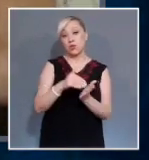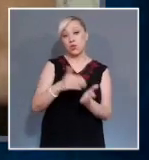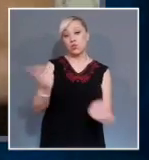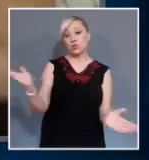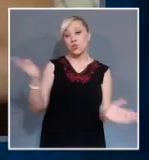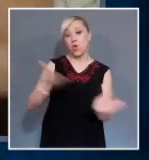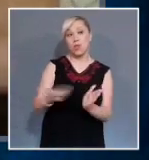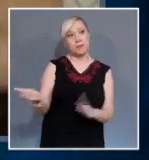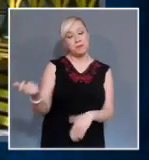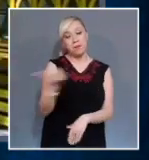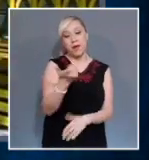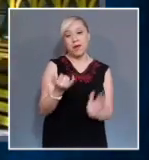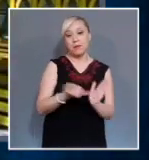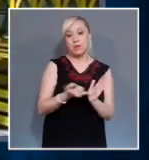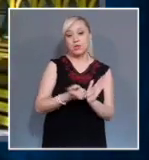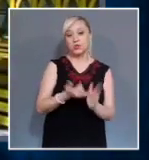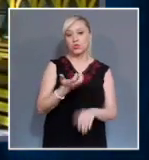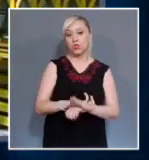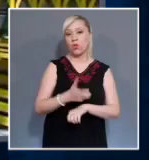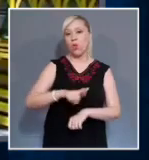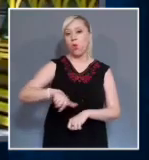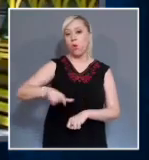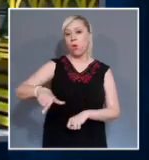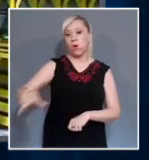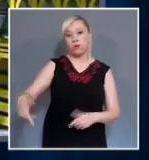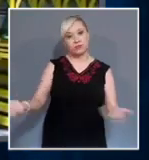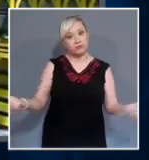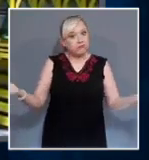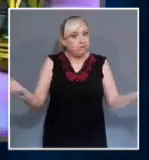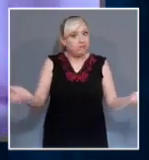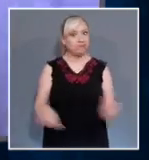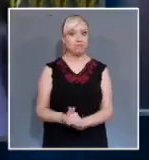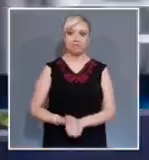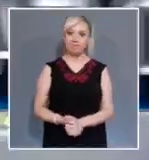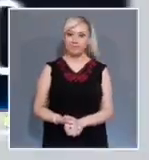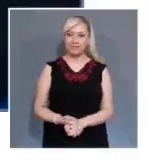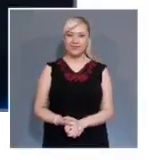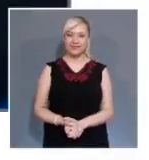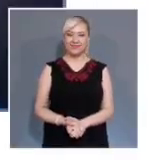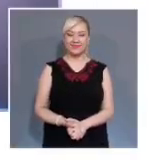estadounidense poder informativo Héctor García Mejía